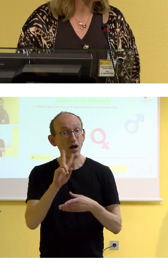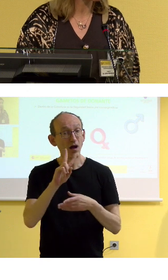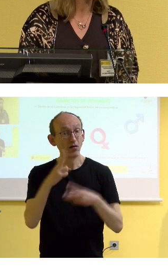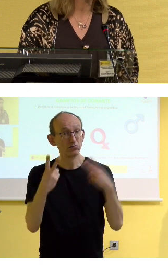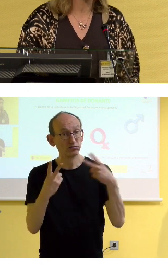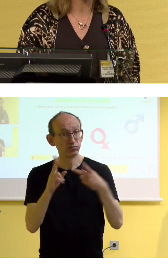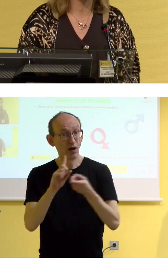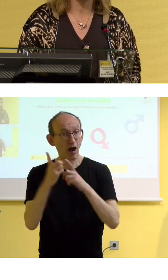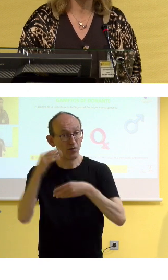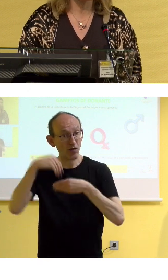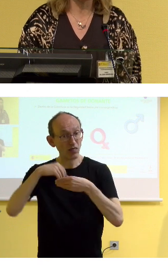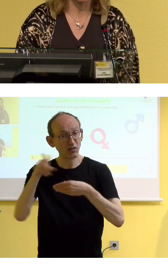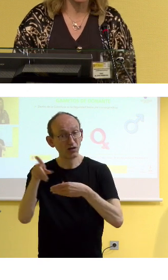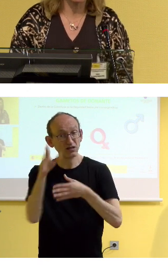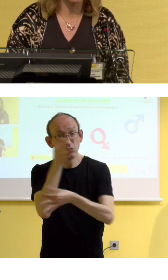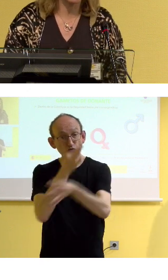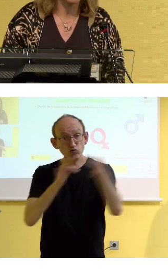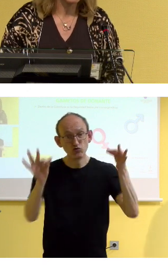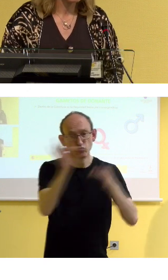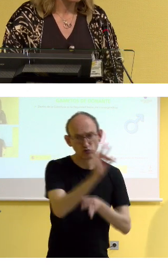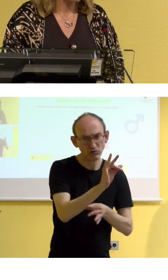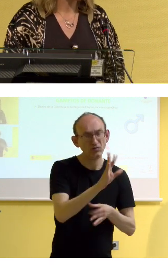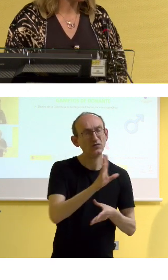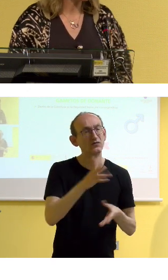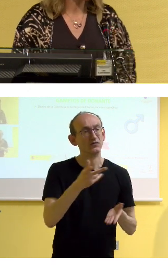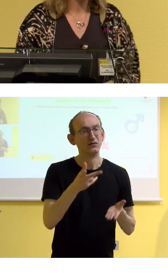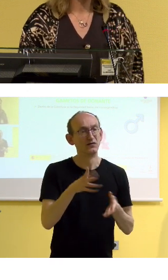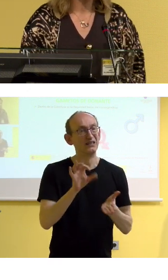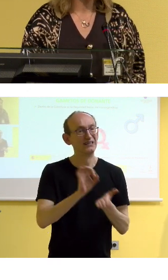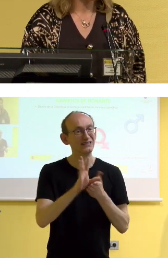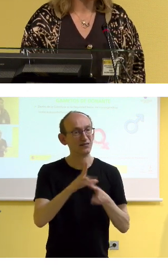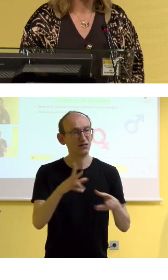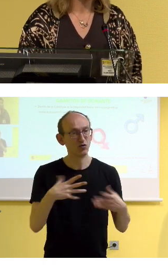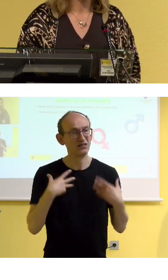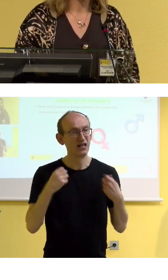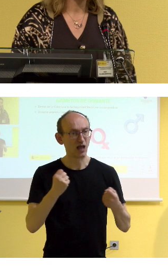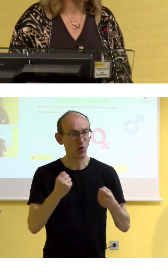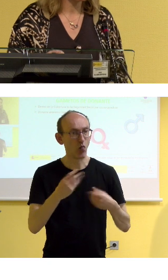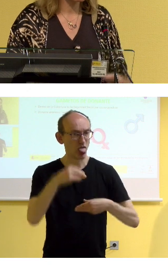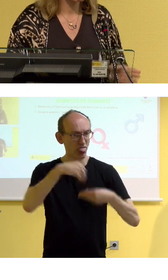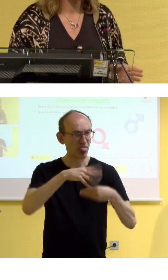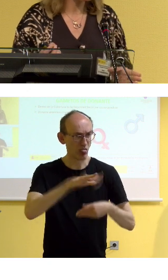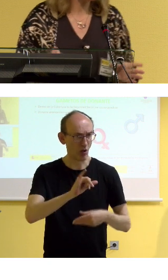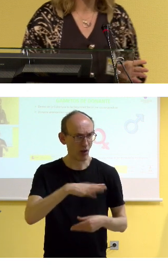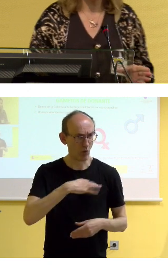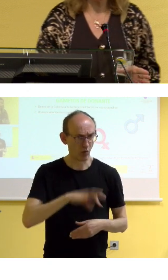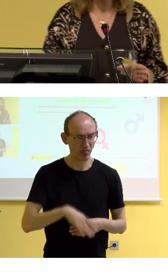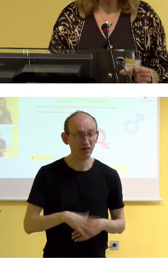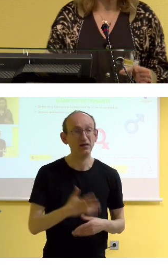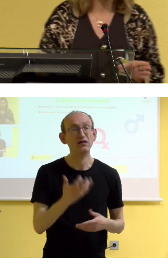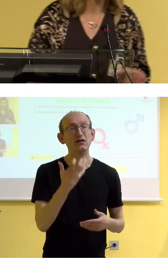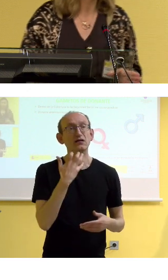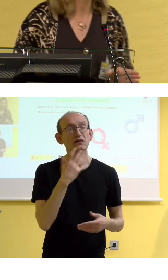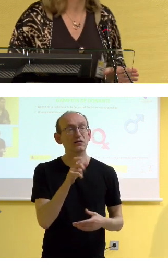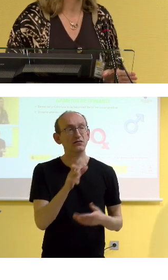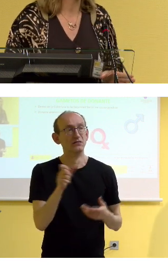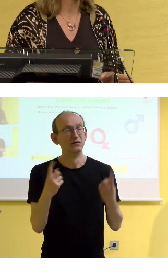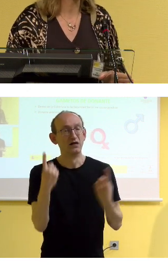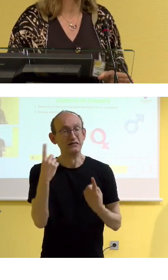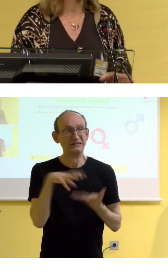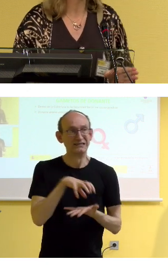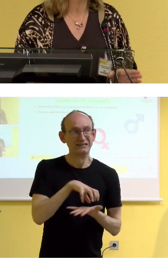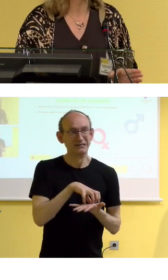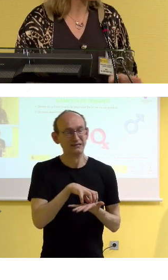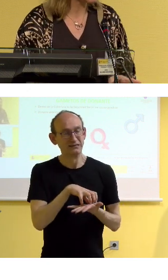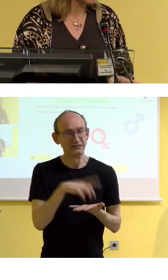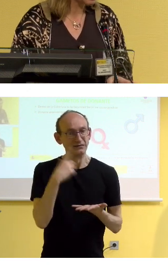eso está dentro de la cartera de servicios. Entonces, a veces la gente tiene, bueno, pues sus incertidumbres acerca del